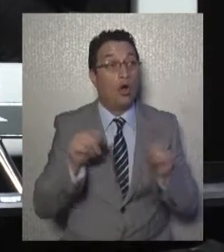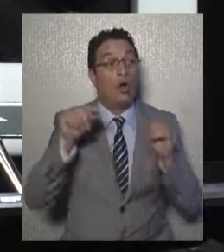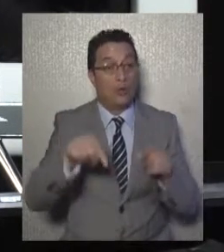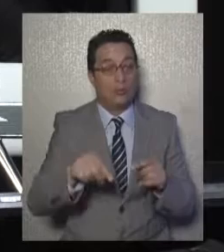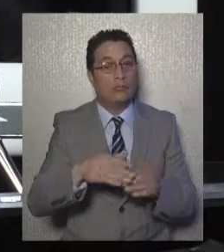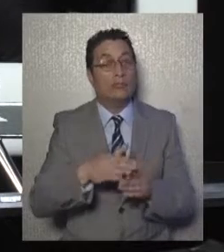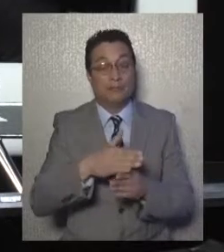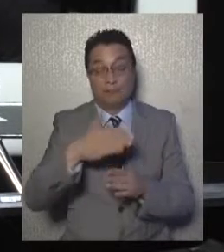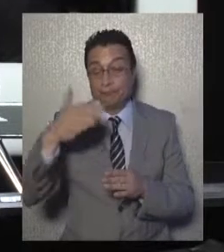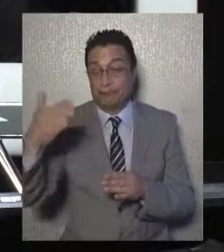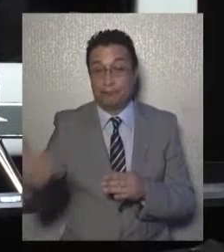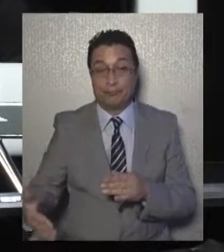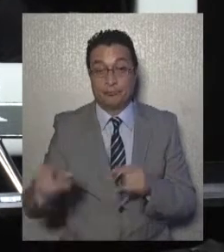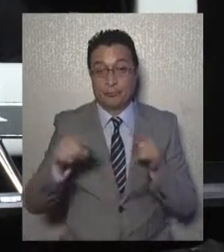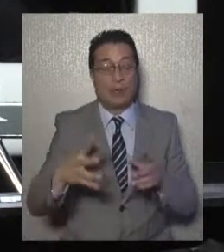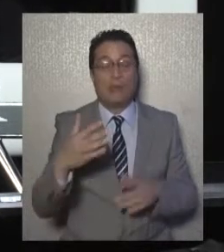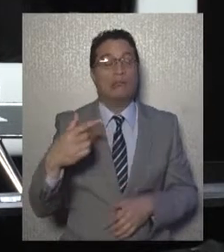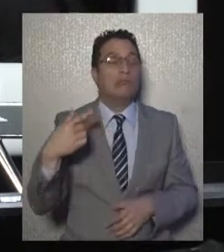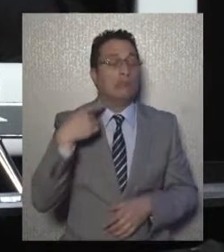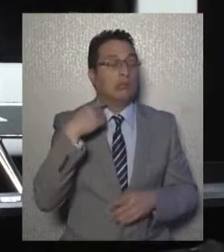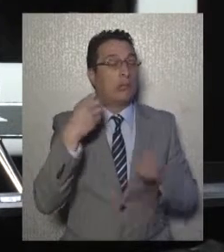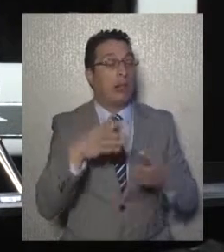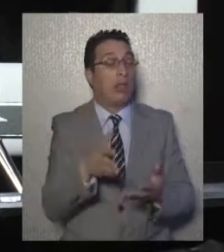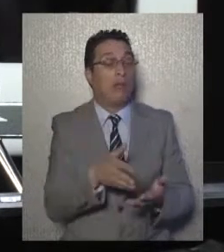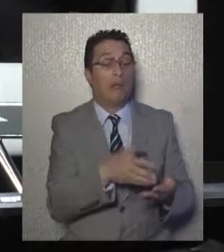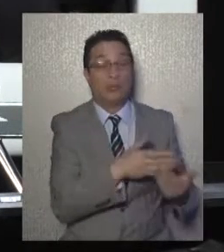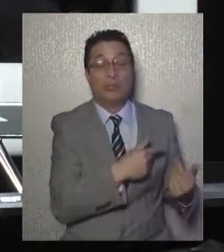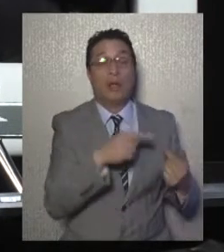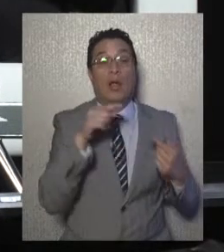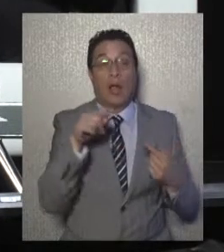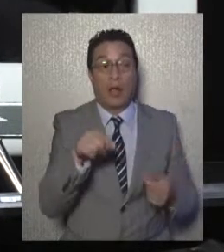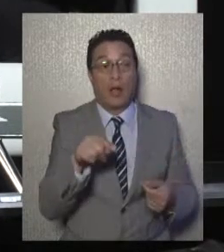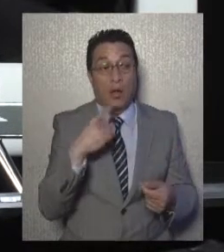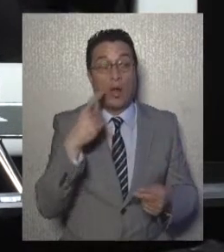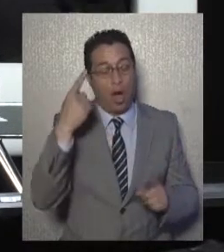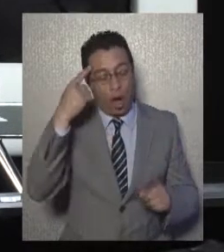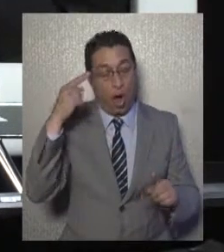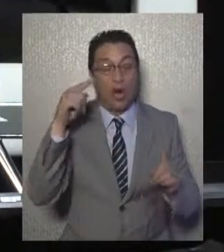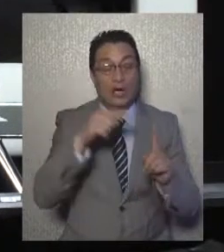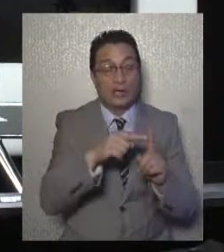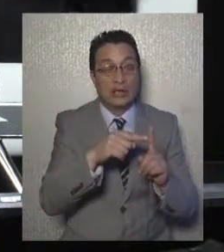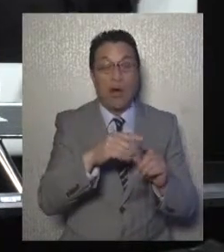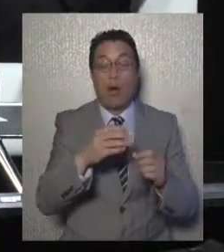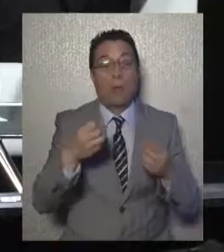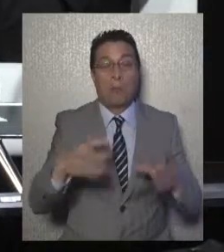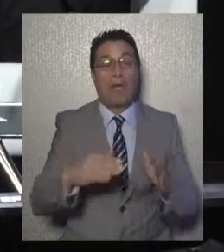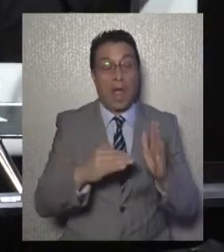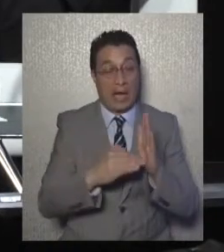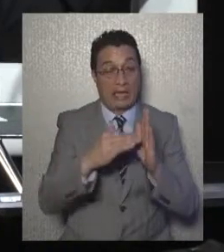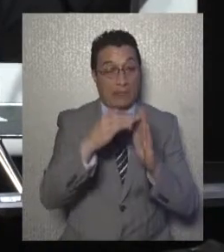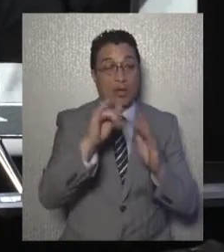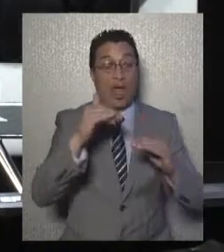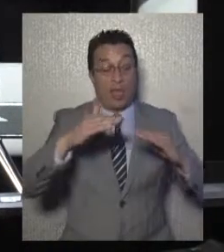va a terminar siendo simplemente un saludo a la bandera y va a contribuir cero a todos los objetivos, el de crecimiento e incluso el de